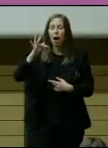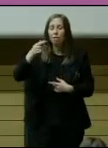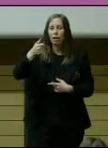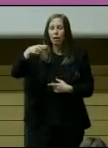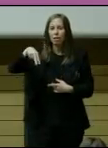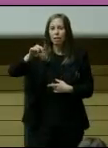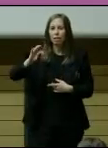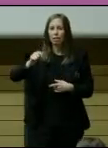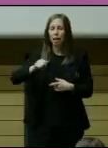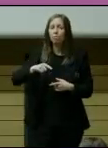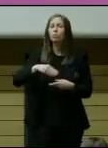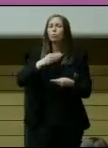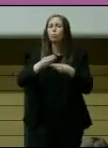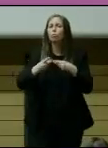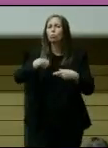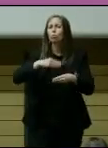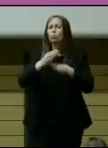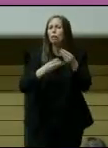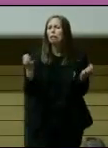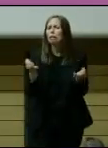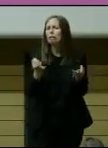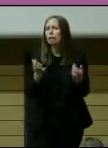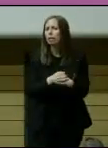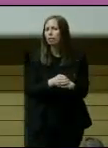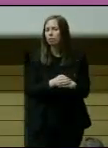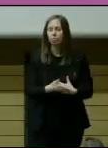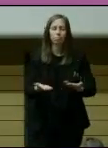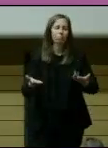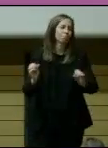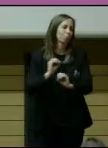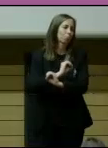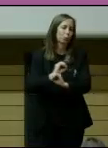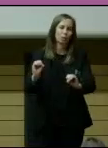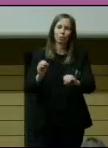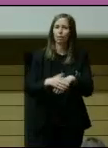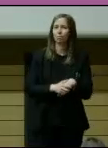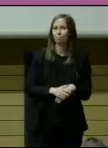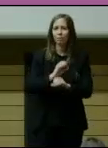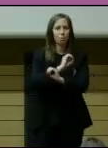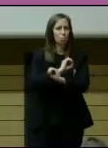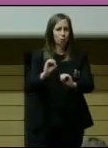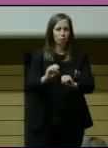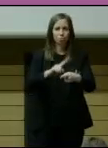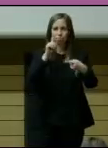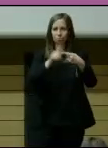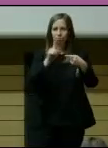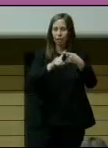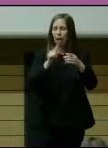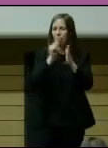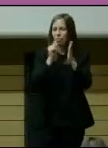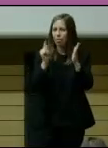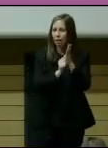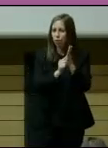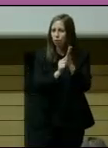que hicimos nosotros, dices, ¿pero qué va? Imposible. Los datos de la UNODC